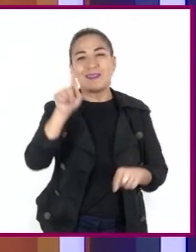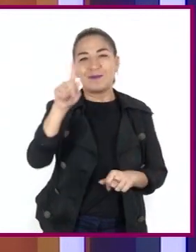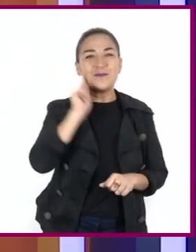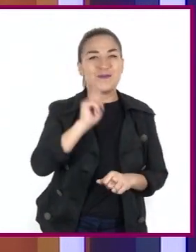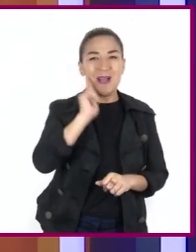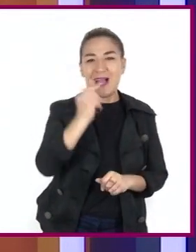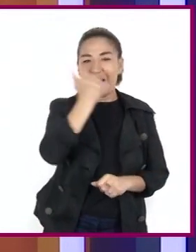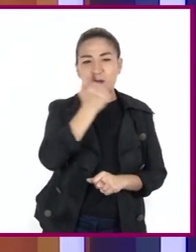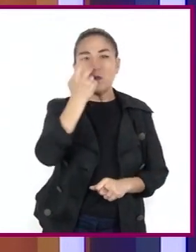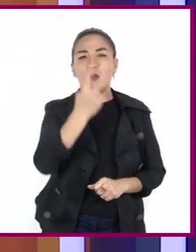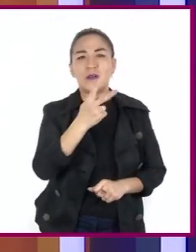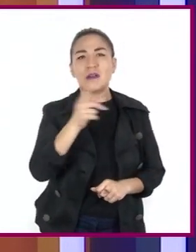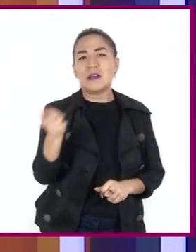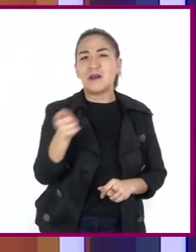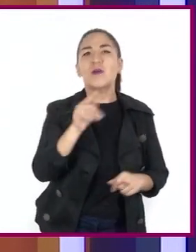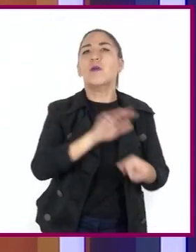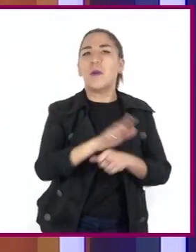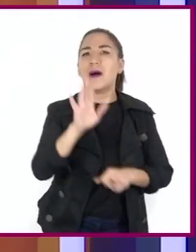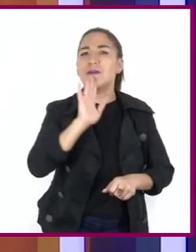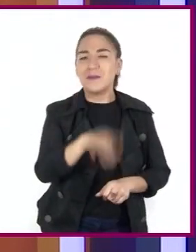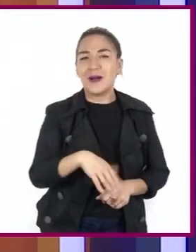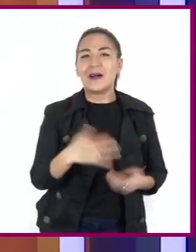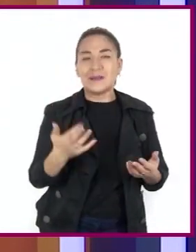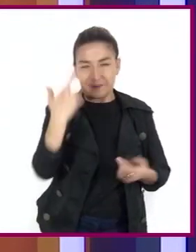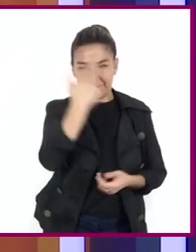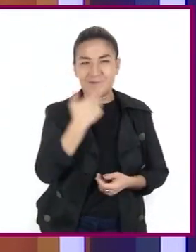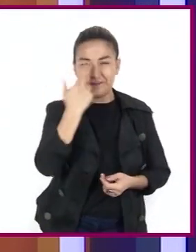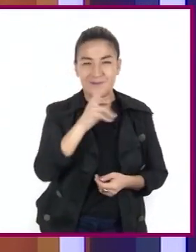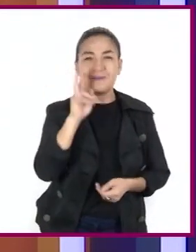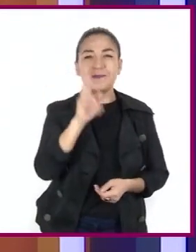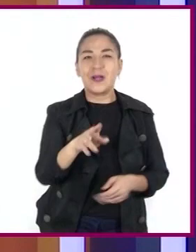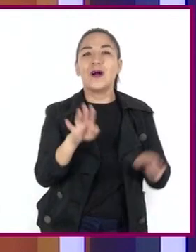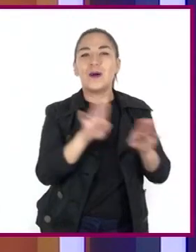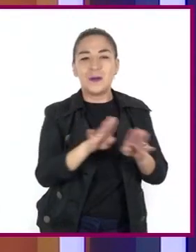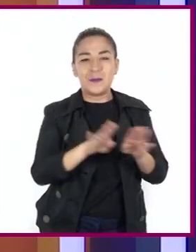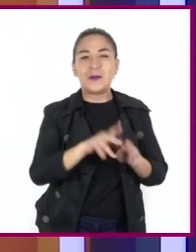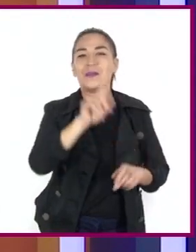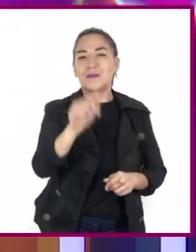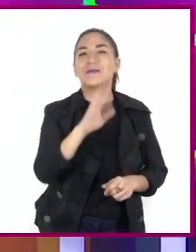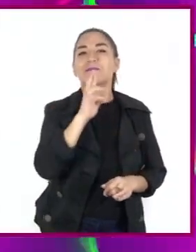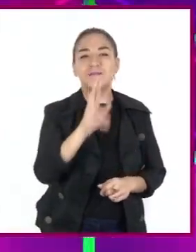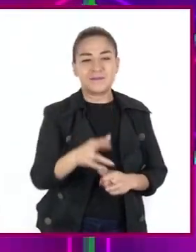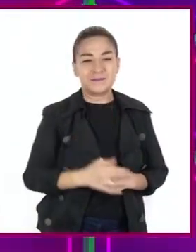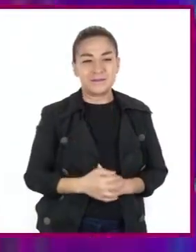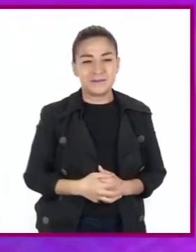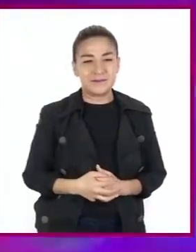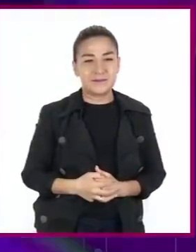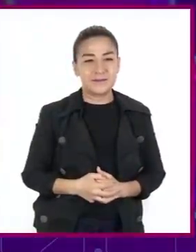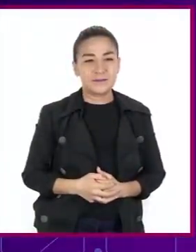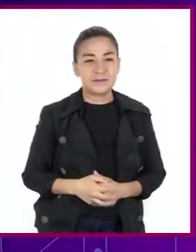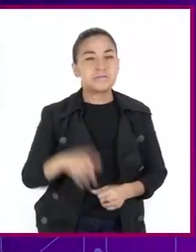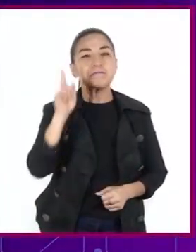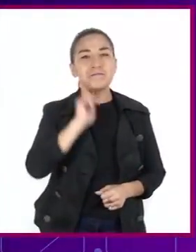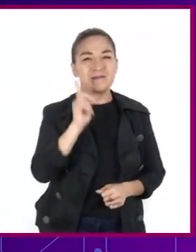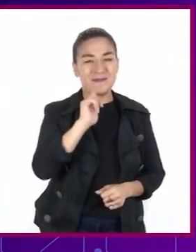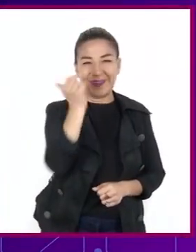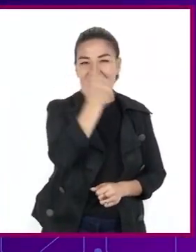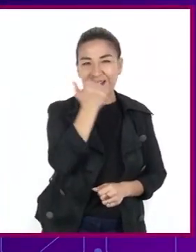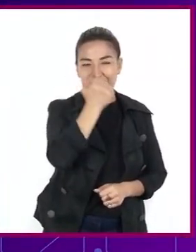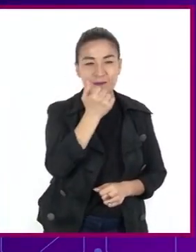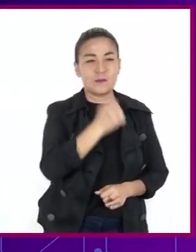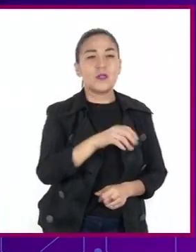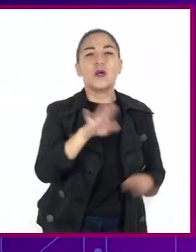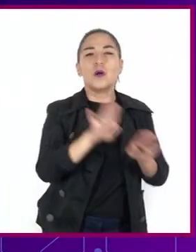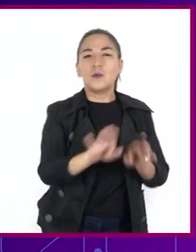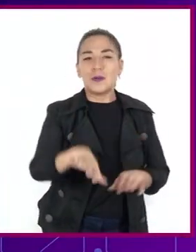2. ¿Alguien está mal? Revisemos lo que plantea cada alumno y reflexionemos al respecto. La alumna 2 encuentra la